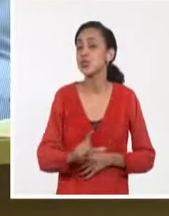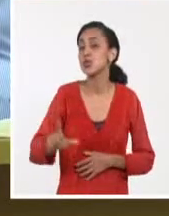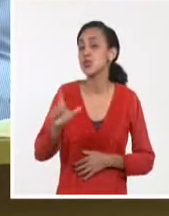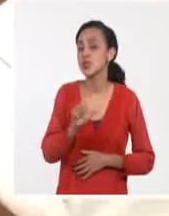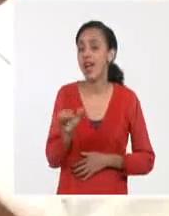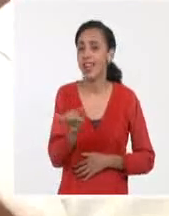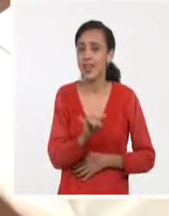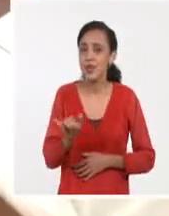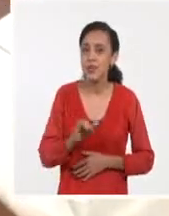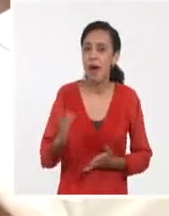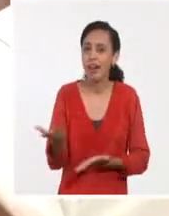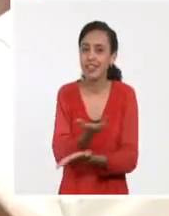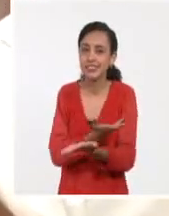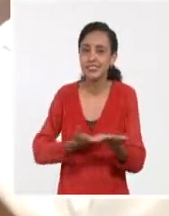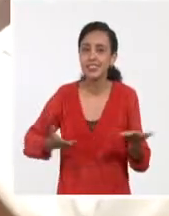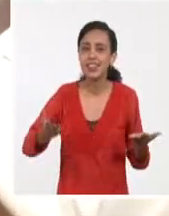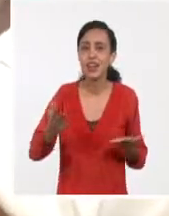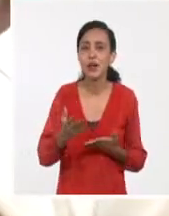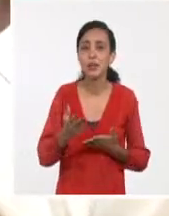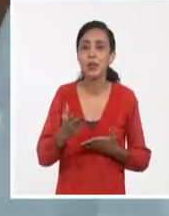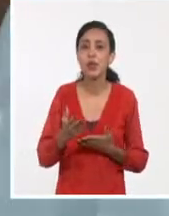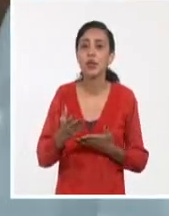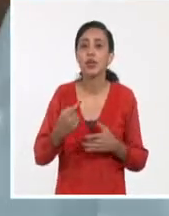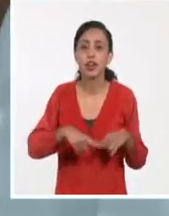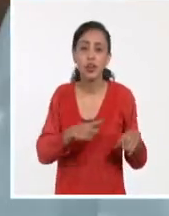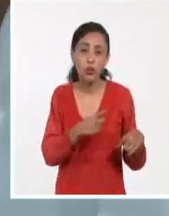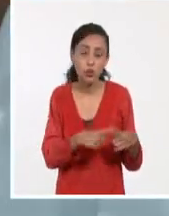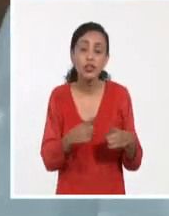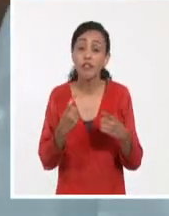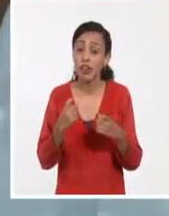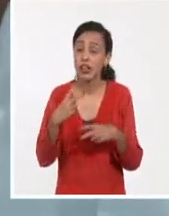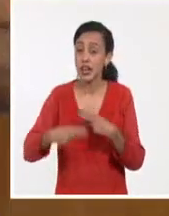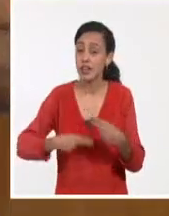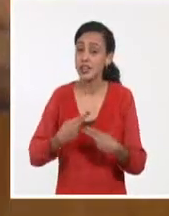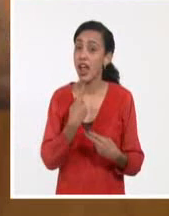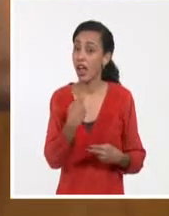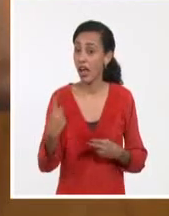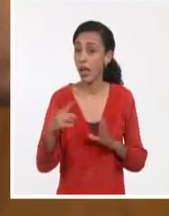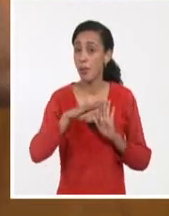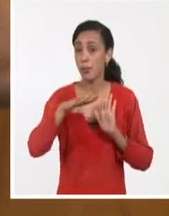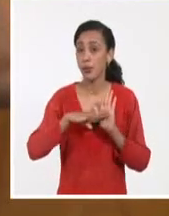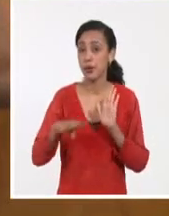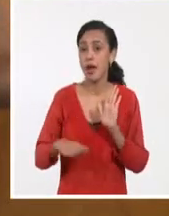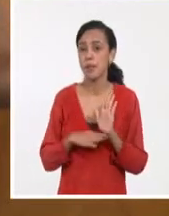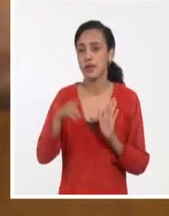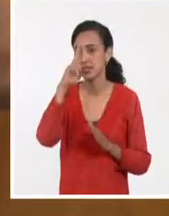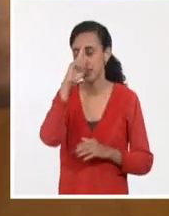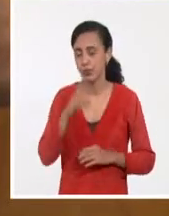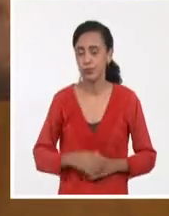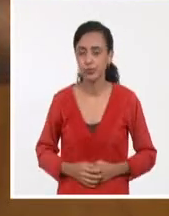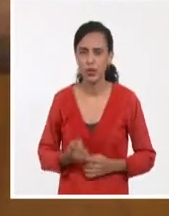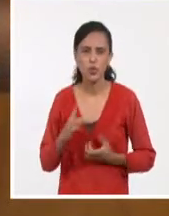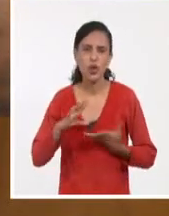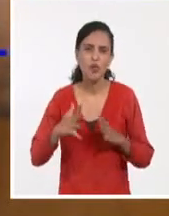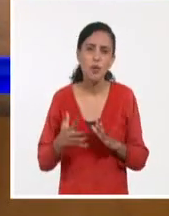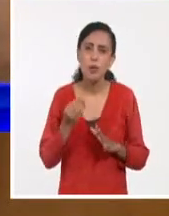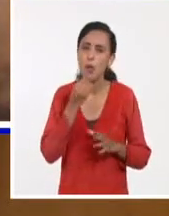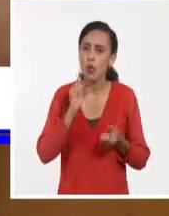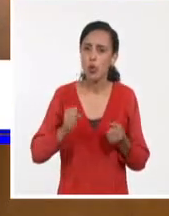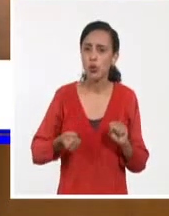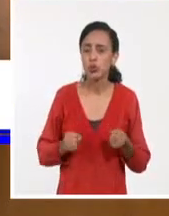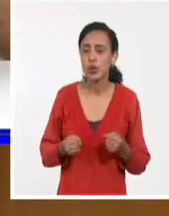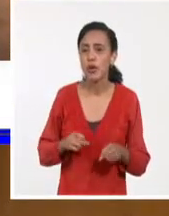protagonizan e intercambió acerca de los retos en cada uno de los programas de salud. La única manera de poder erradicar la pandemia era todo el mundo